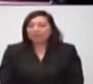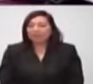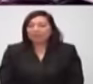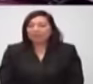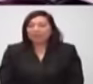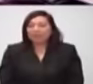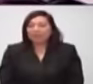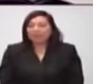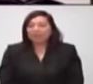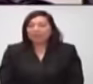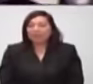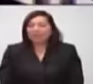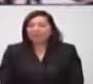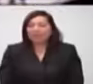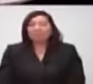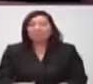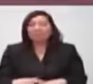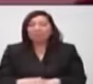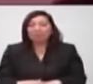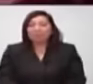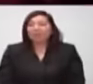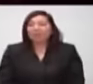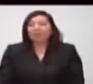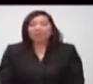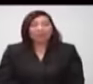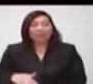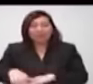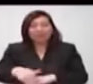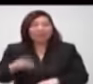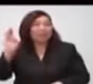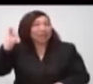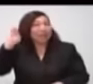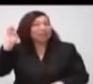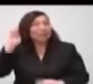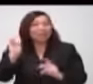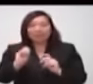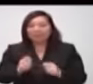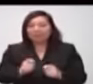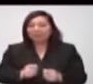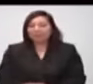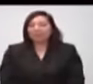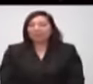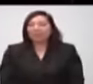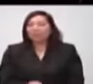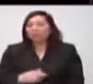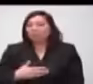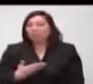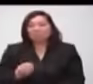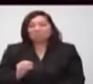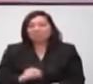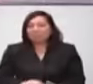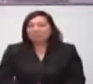solo tratar algo. La vía Javier Prado está entregada en concesión y no se puede hacer